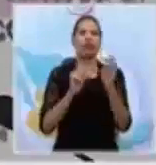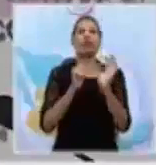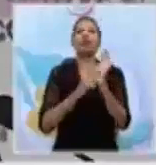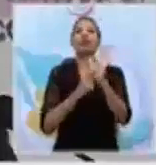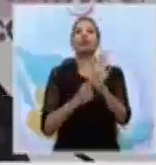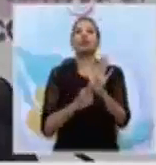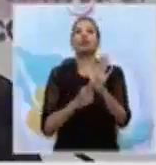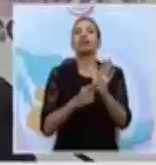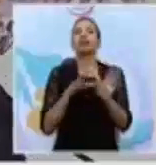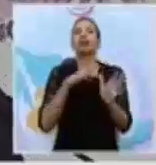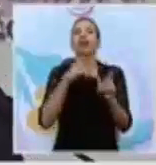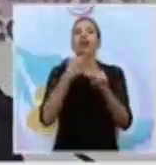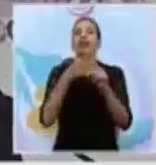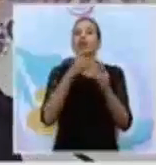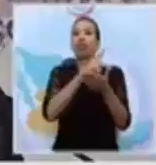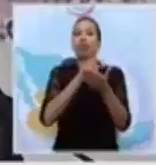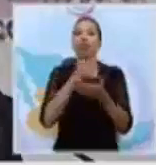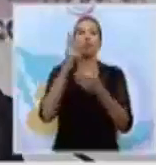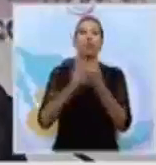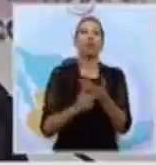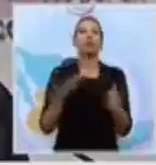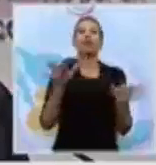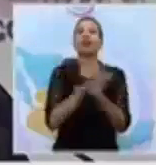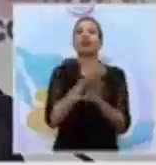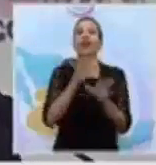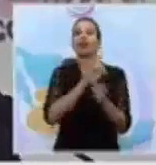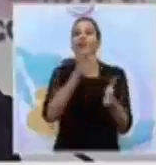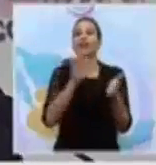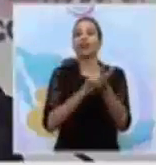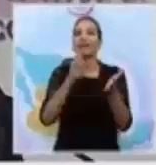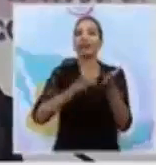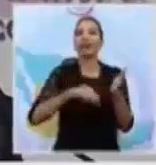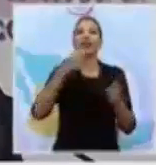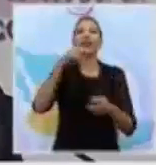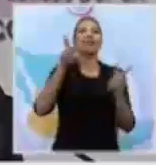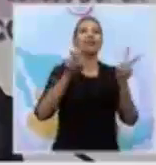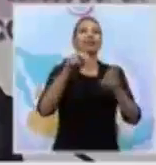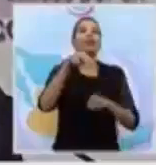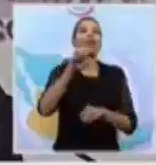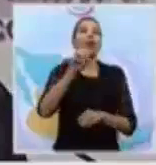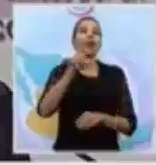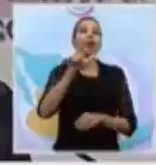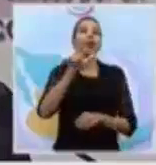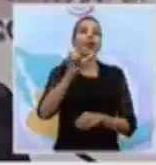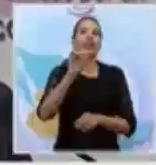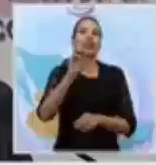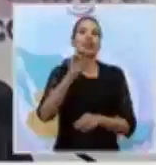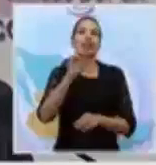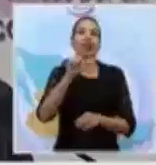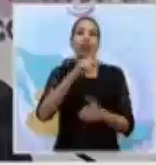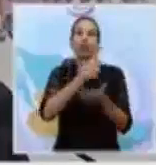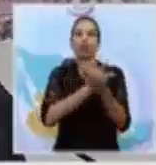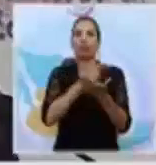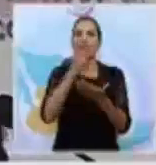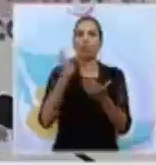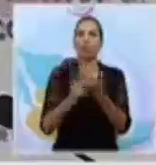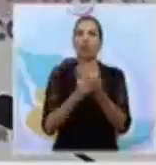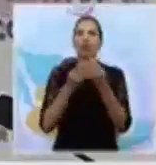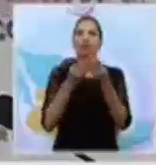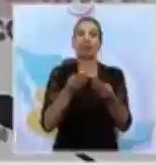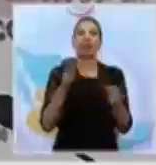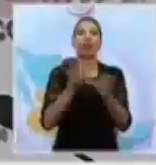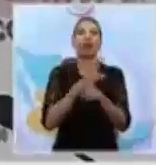que es propuesta de reforma de la reforma neoliberal, que es la propuesta, lo